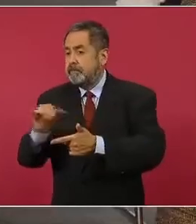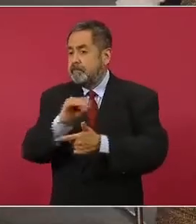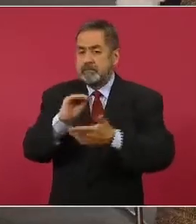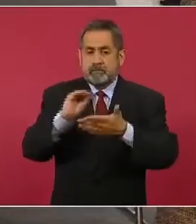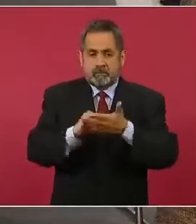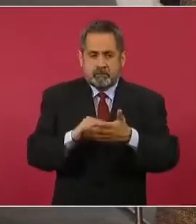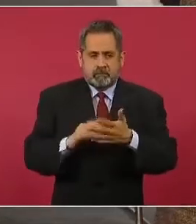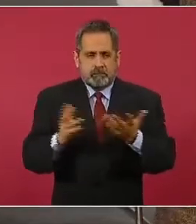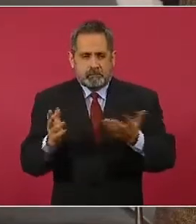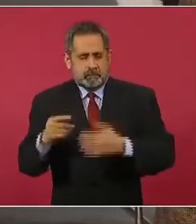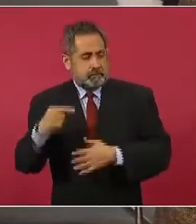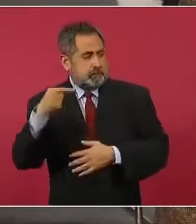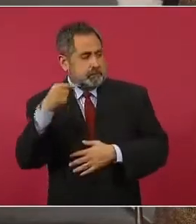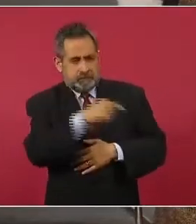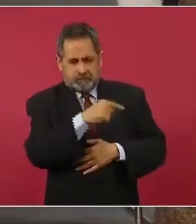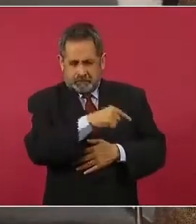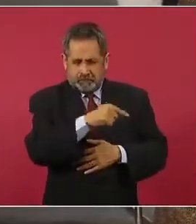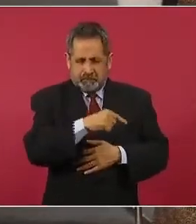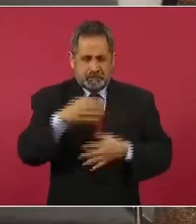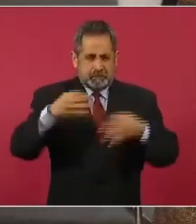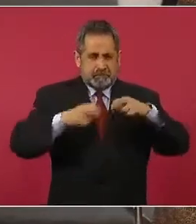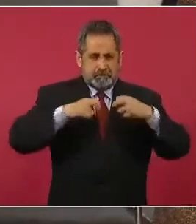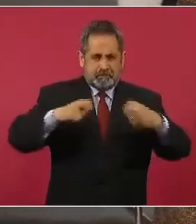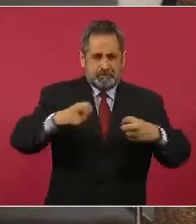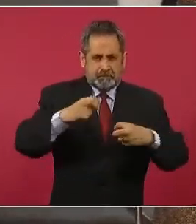estoy al 100.